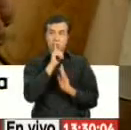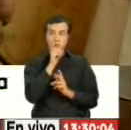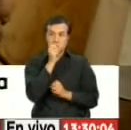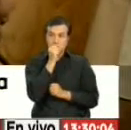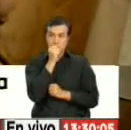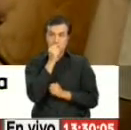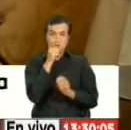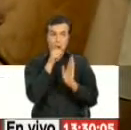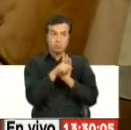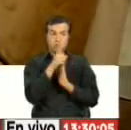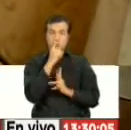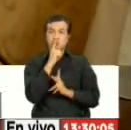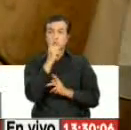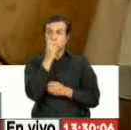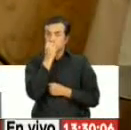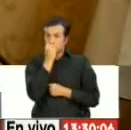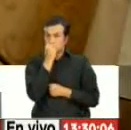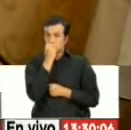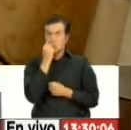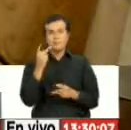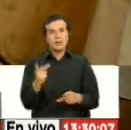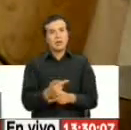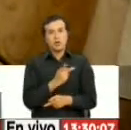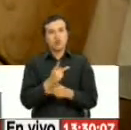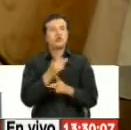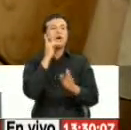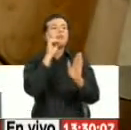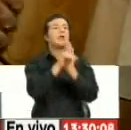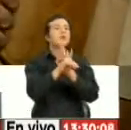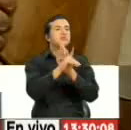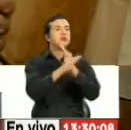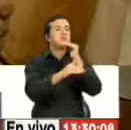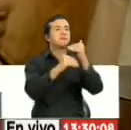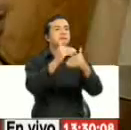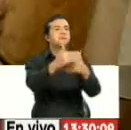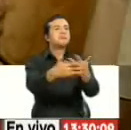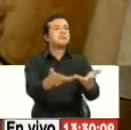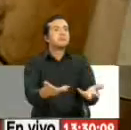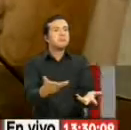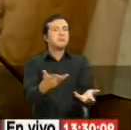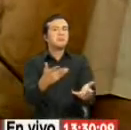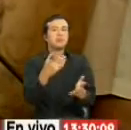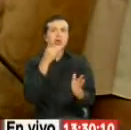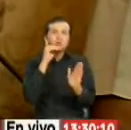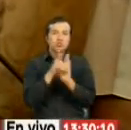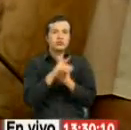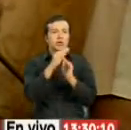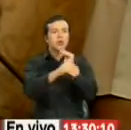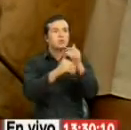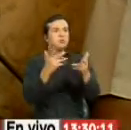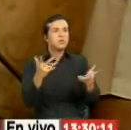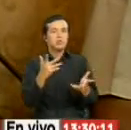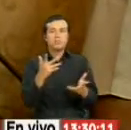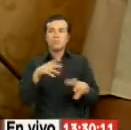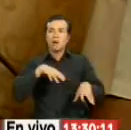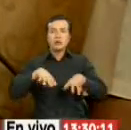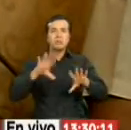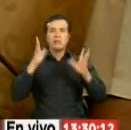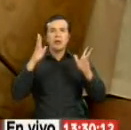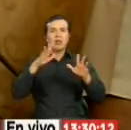denuncie sería gravísimo de denuncia se exponga hasta cierto punto y no existan